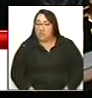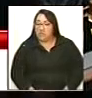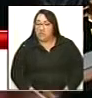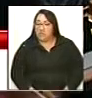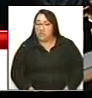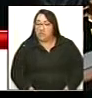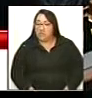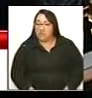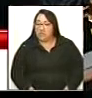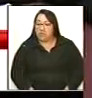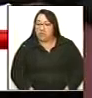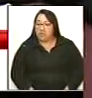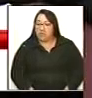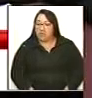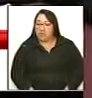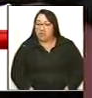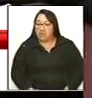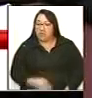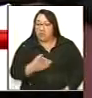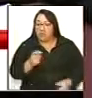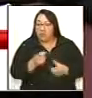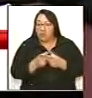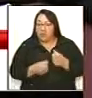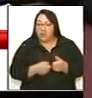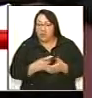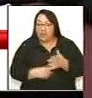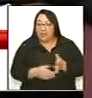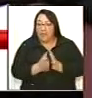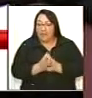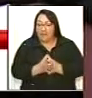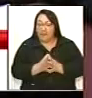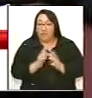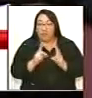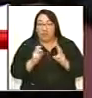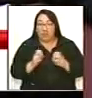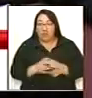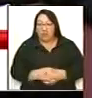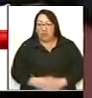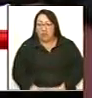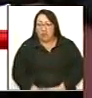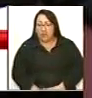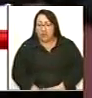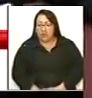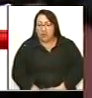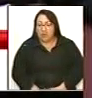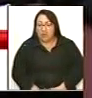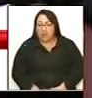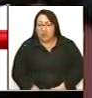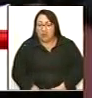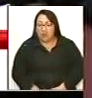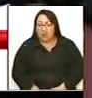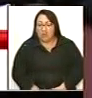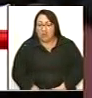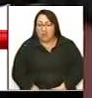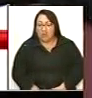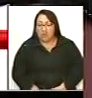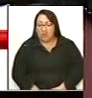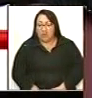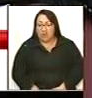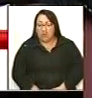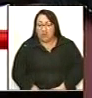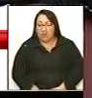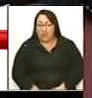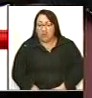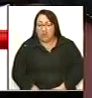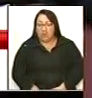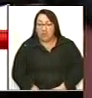Voy a pedirles a los señores congresistas, dado que este es un debate que requiere que nos escuchemos, pero hay temas